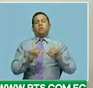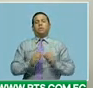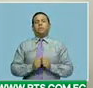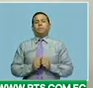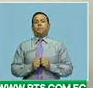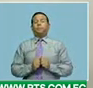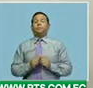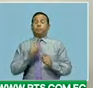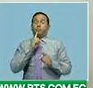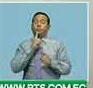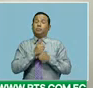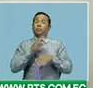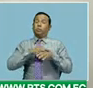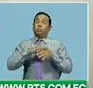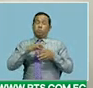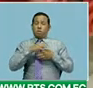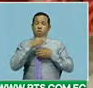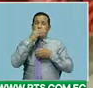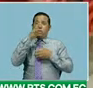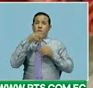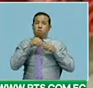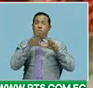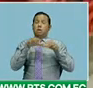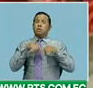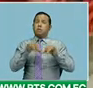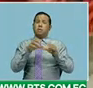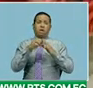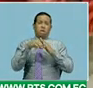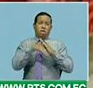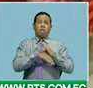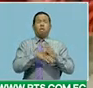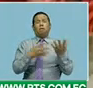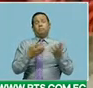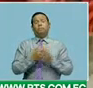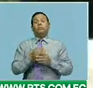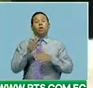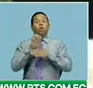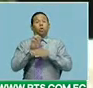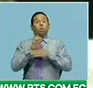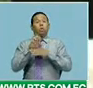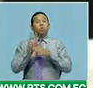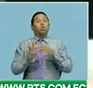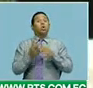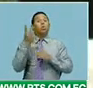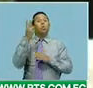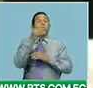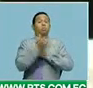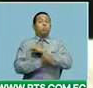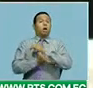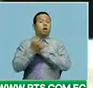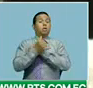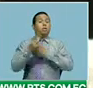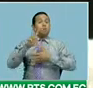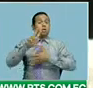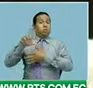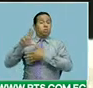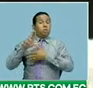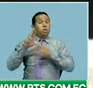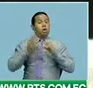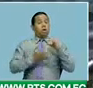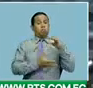la pandemia sigue afectando. Ecuador es el segundo proveedor de rosas del país norteamericano y la reducción